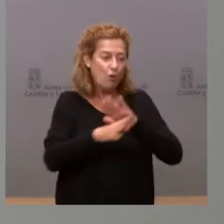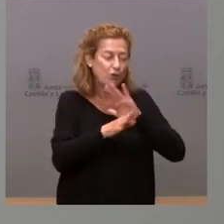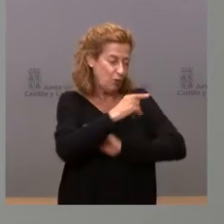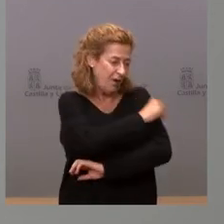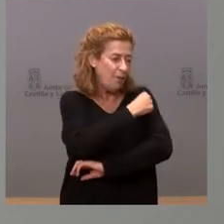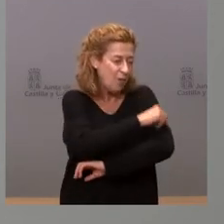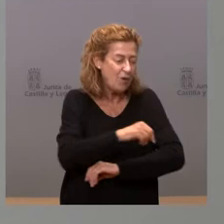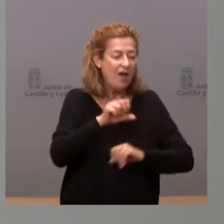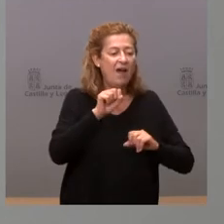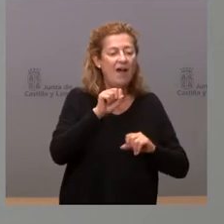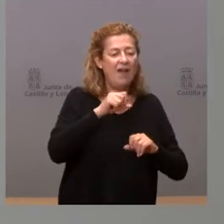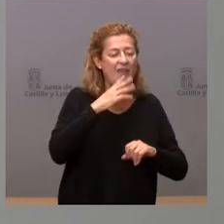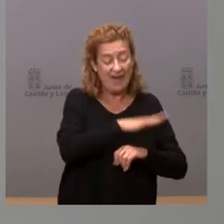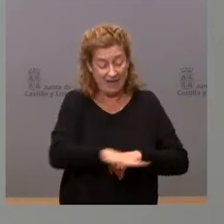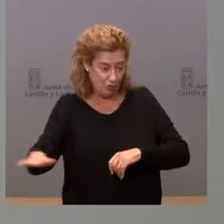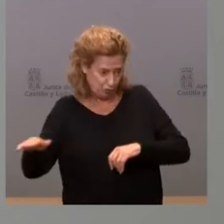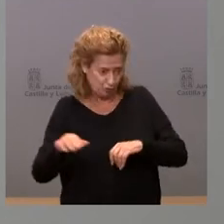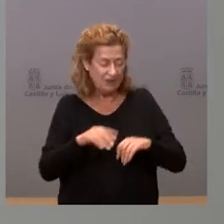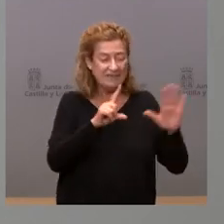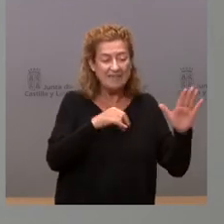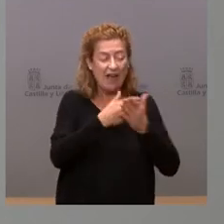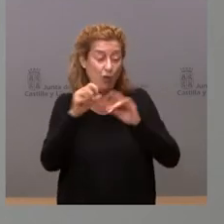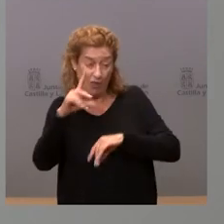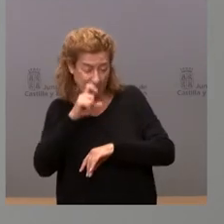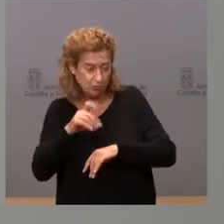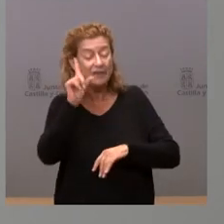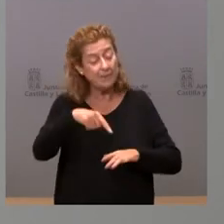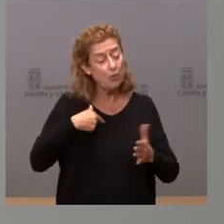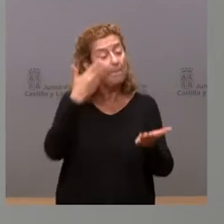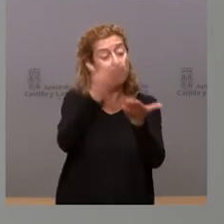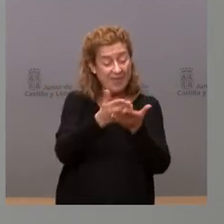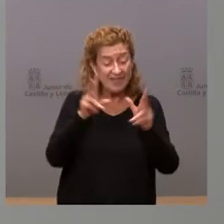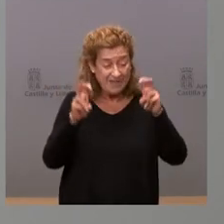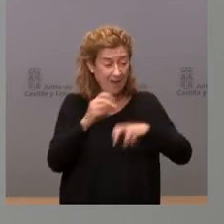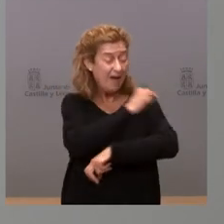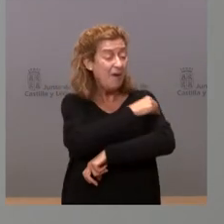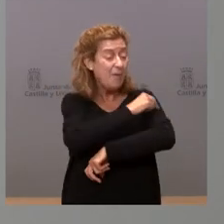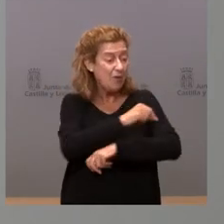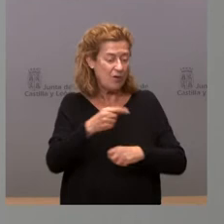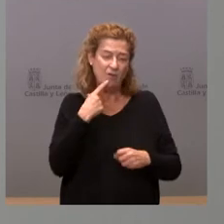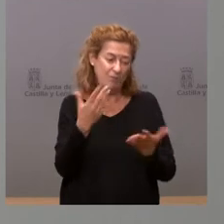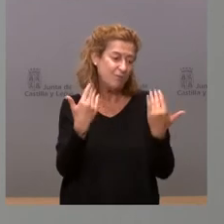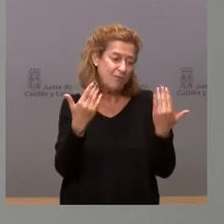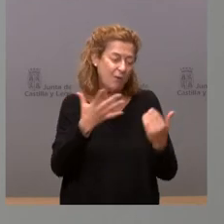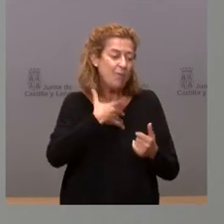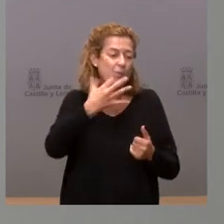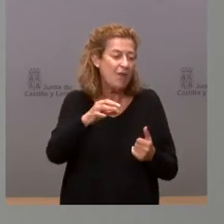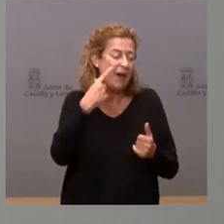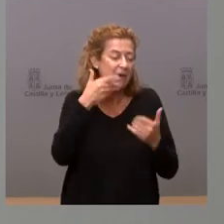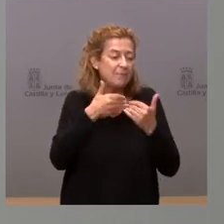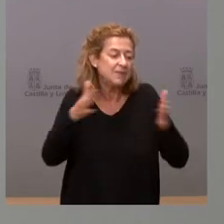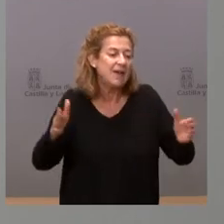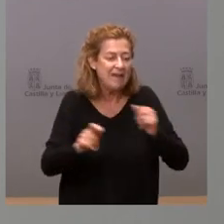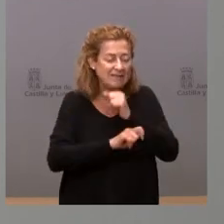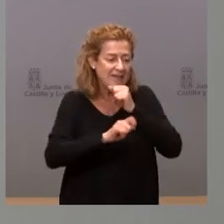12 y 6 años y también les hicimos una petición respecto con las vacunas y es que cuanto antes abrieran la posibilidad de la estrategia de vacunación